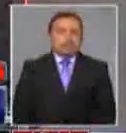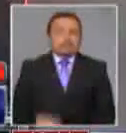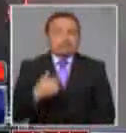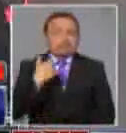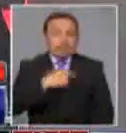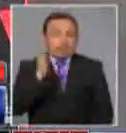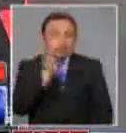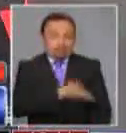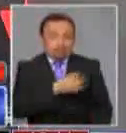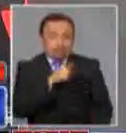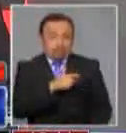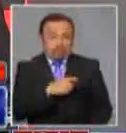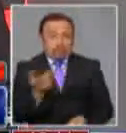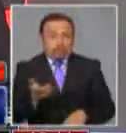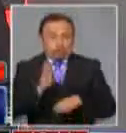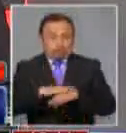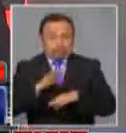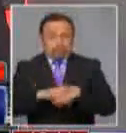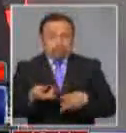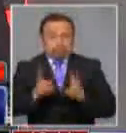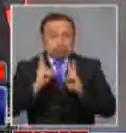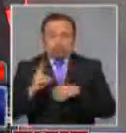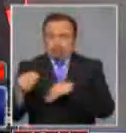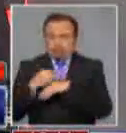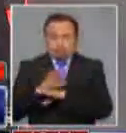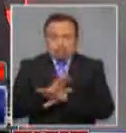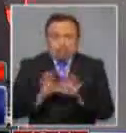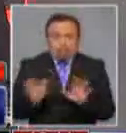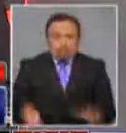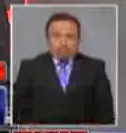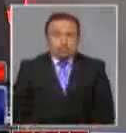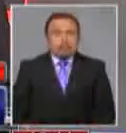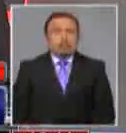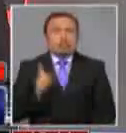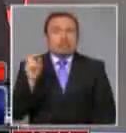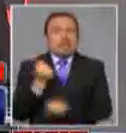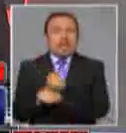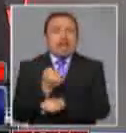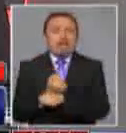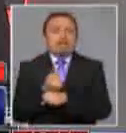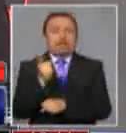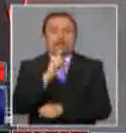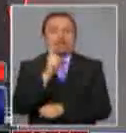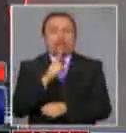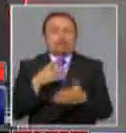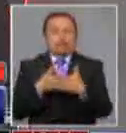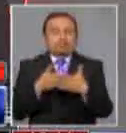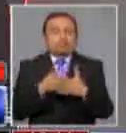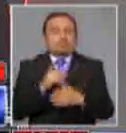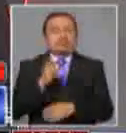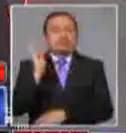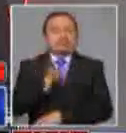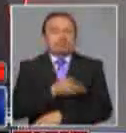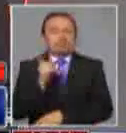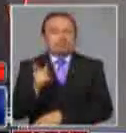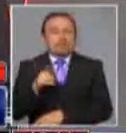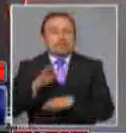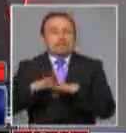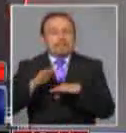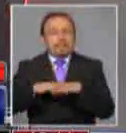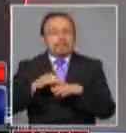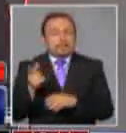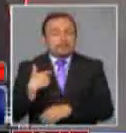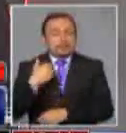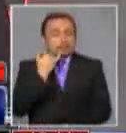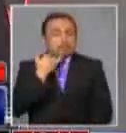se suspendió la autorización hasta este minuto nadie nos ha avisado lo que ocurrió que carabinero no nos dejó pasar porque se había suspendido la autorización y yo